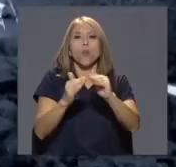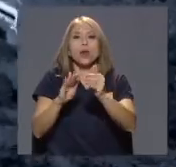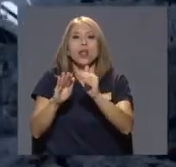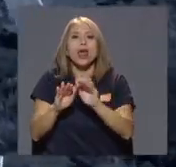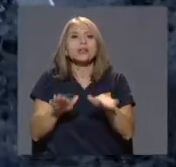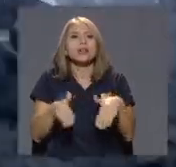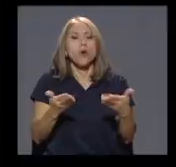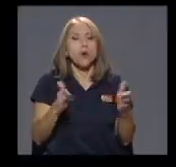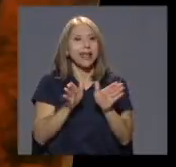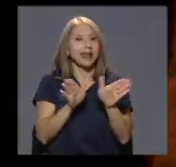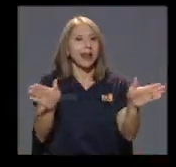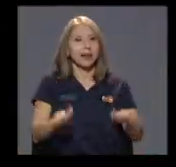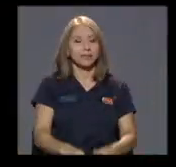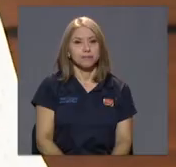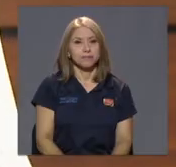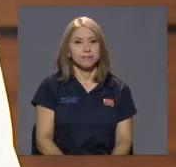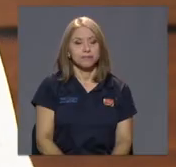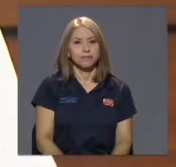general.